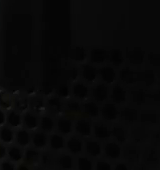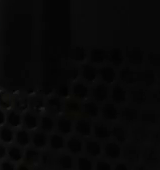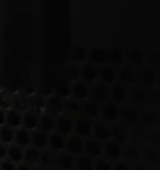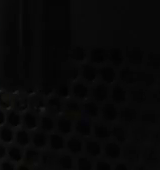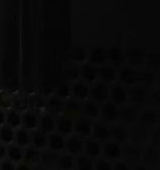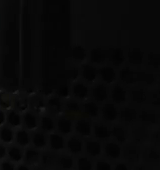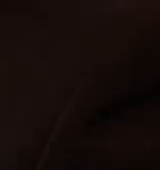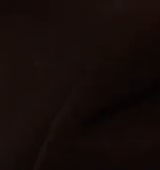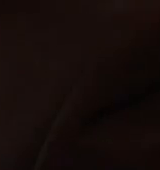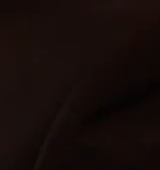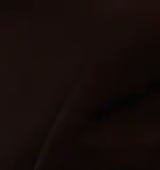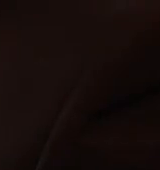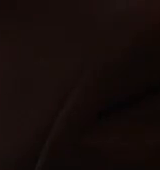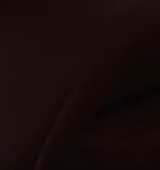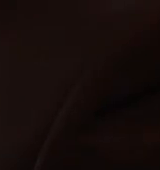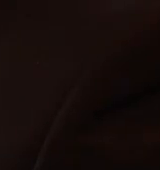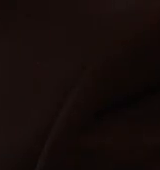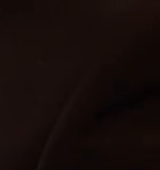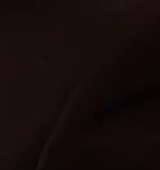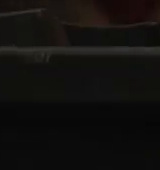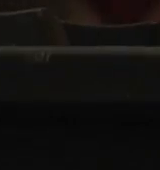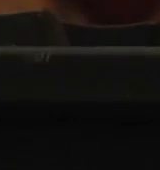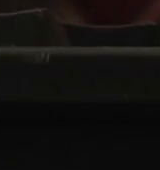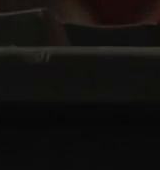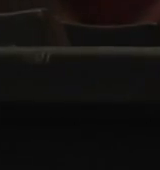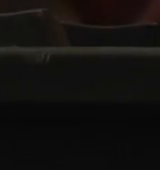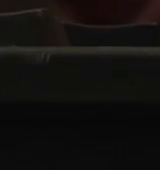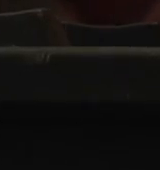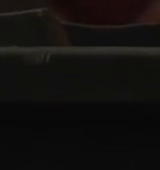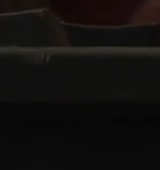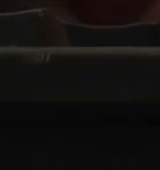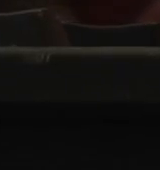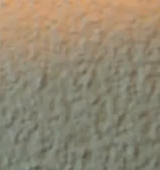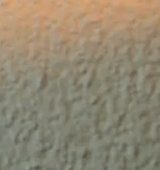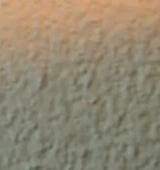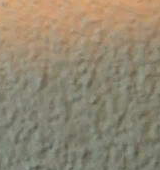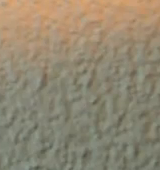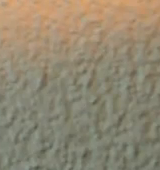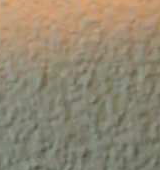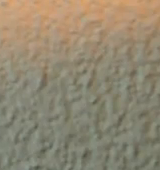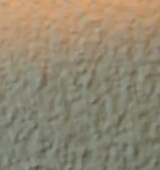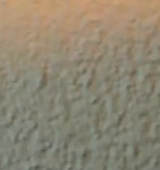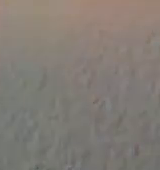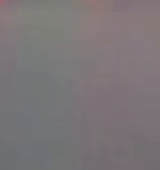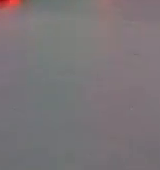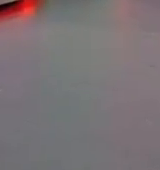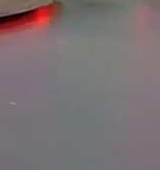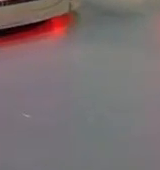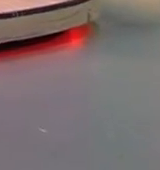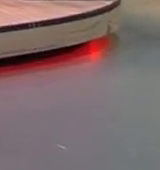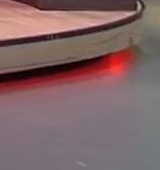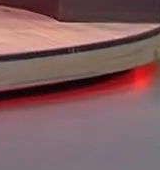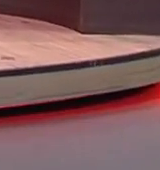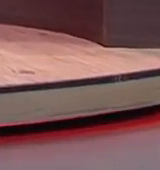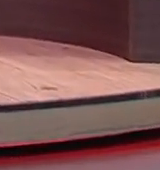asesorarán de manera gratuita a través de la línea ACUSE y en casetas de atención.